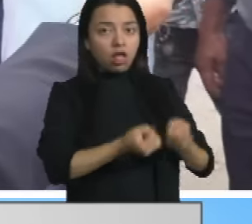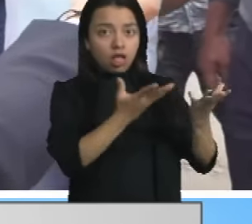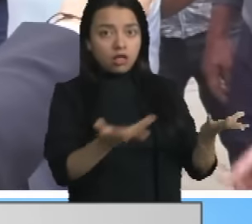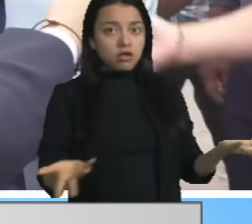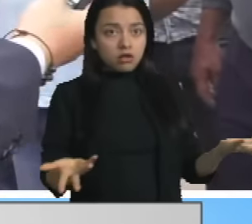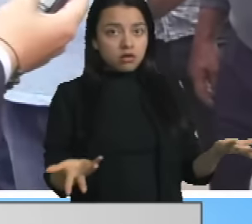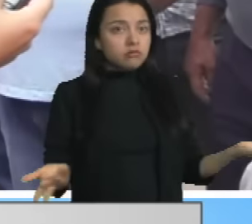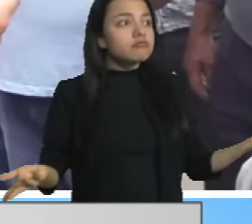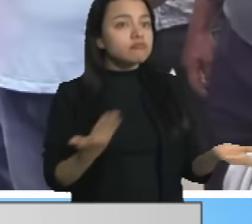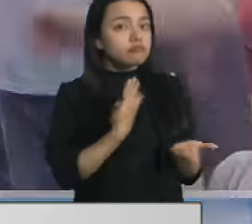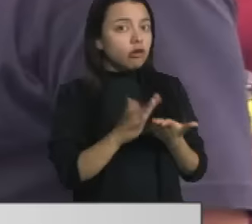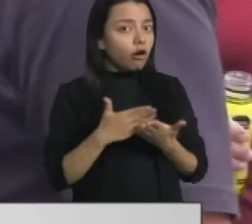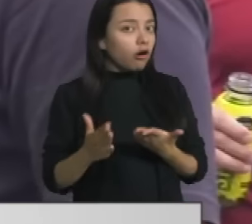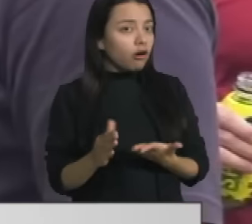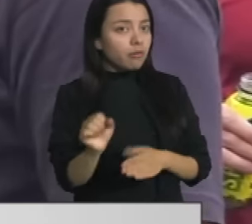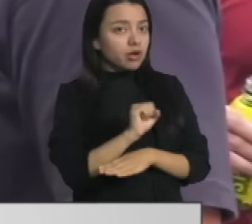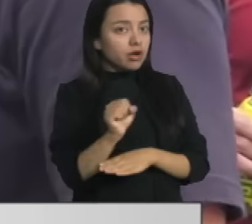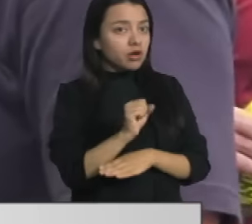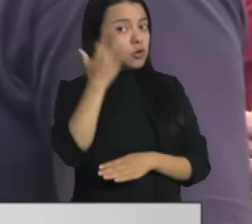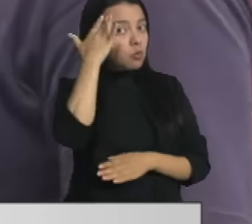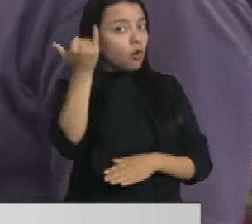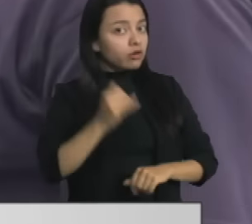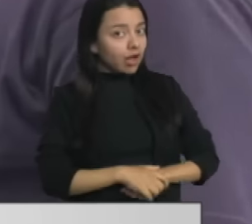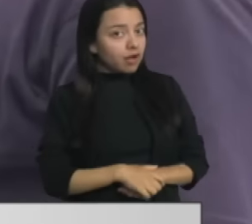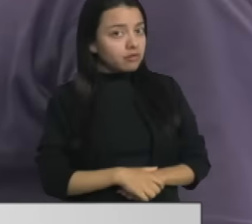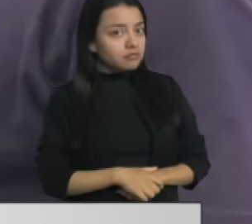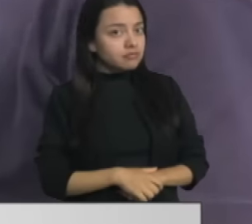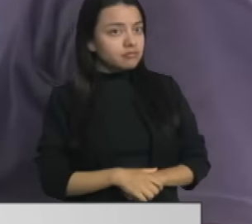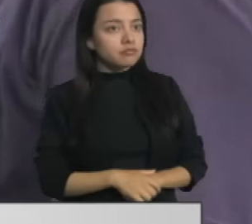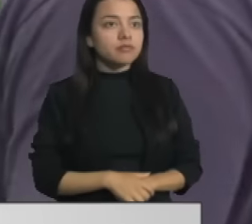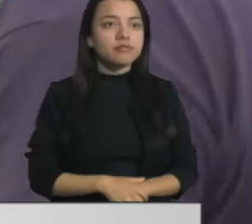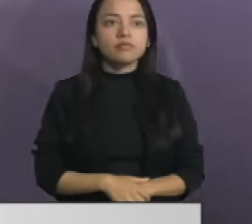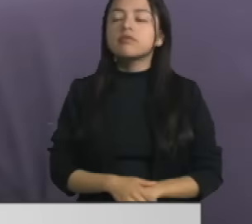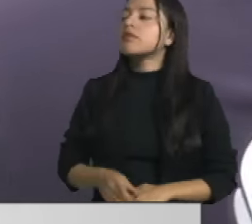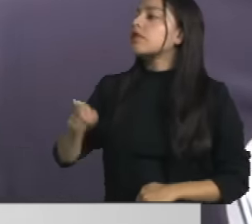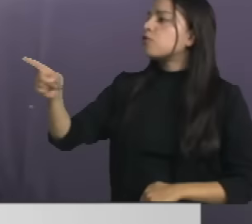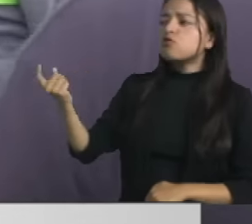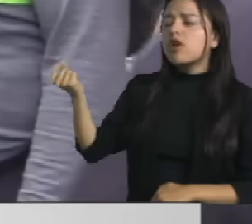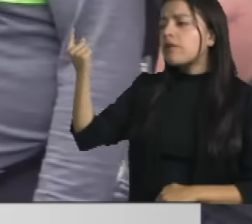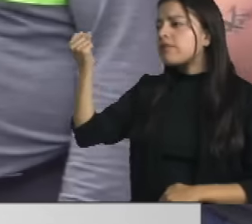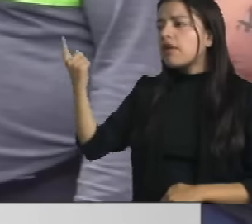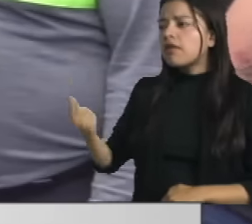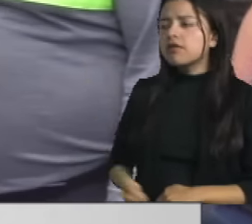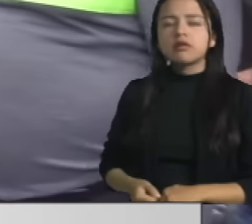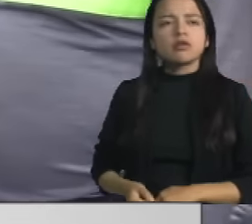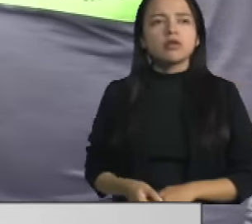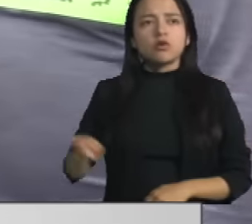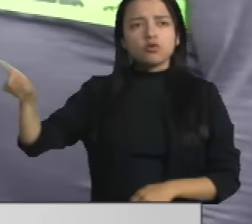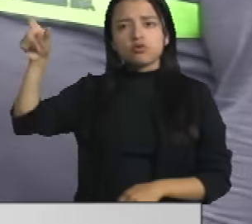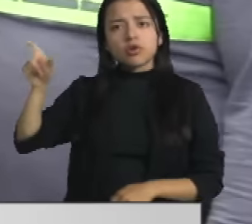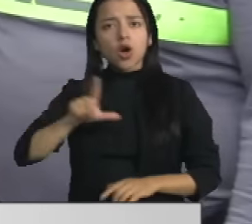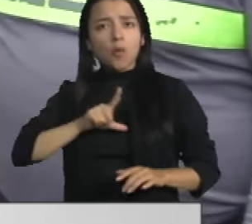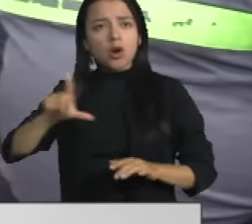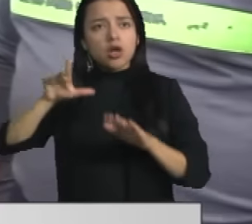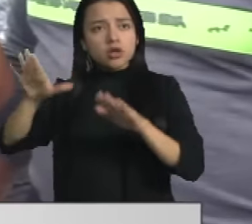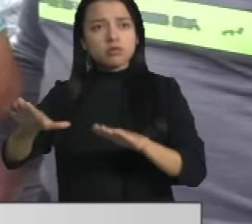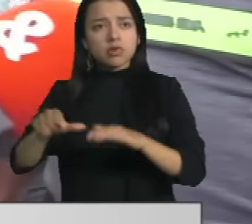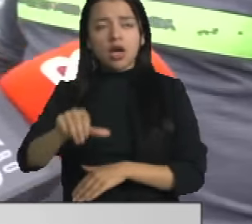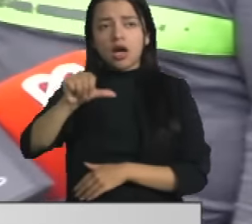carros? ¿Con qué plata? Con el ACPM acá, entonces levantemos y todos nos vamos. Pero eso es lo que no entiende. Acá, como vocero, con el ACPM y eso no,